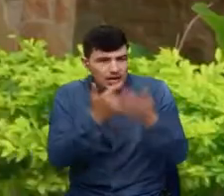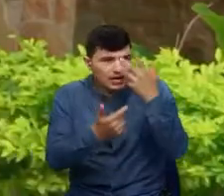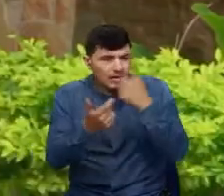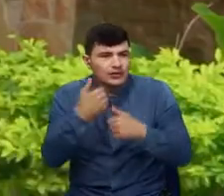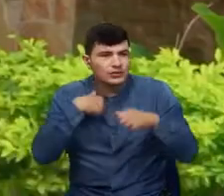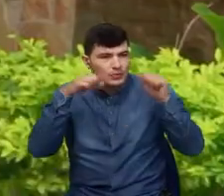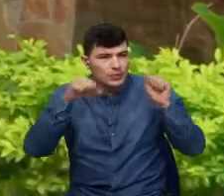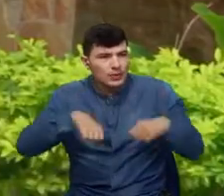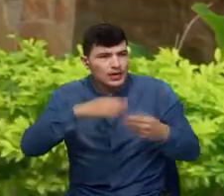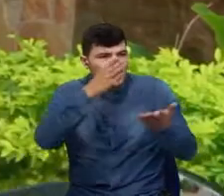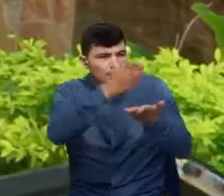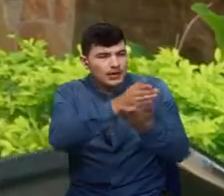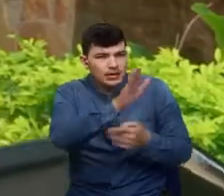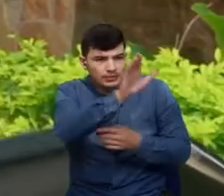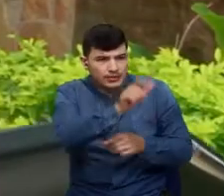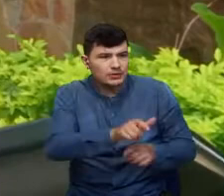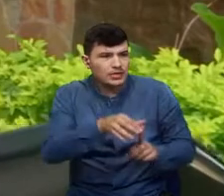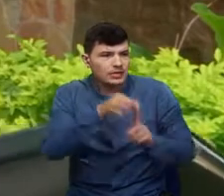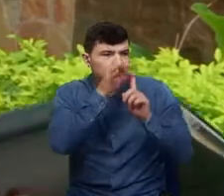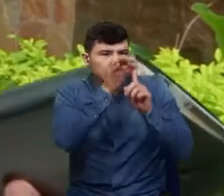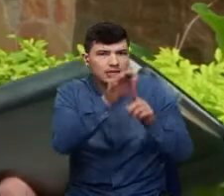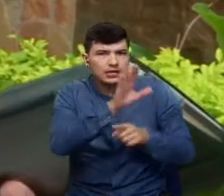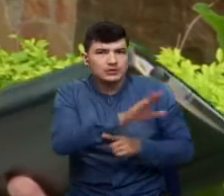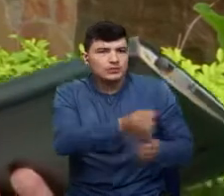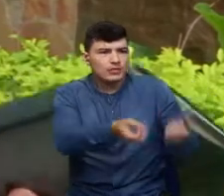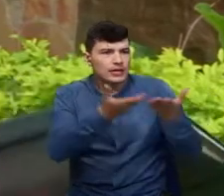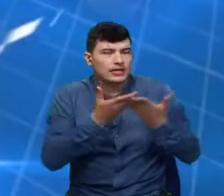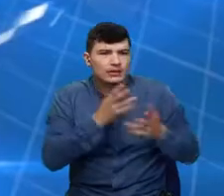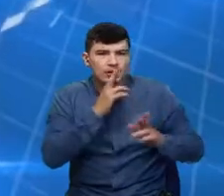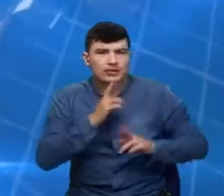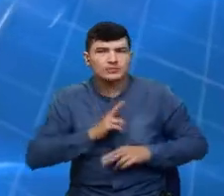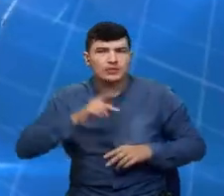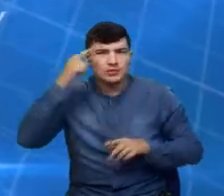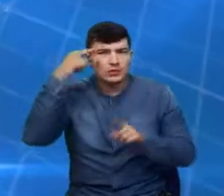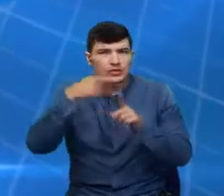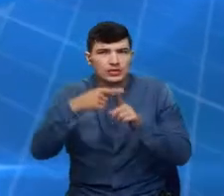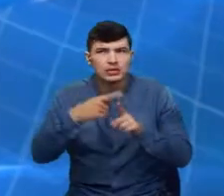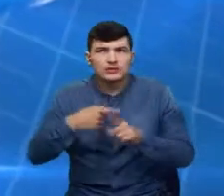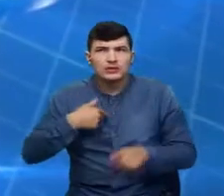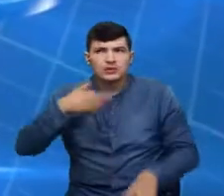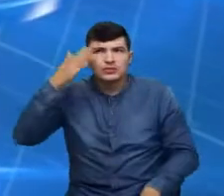especialista y que el especialista me dé una respuesta positiva yo saber que tengo en mis pies